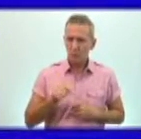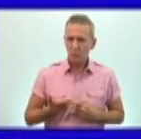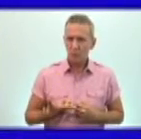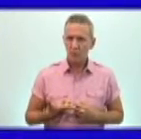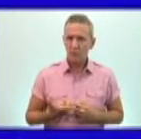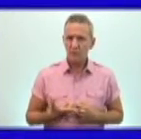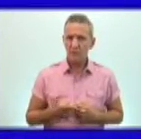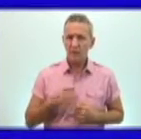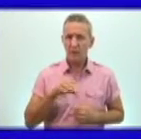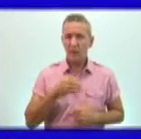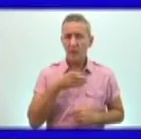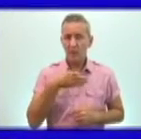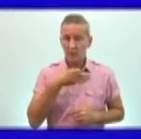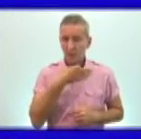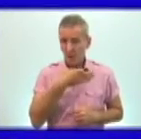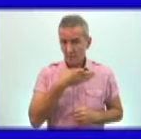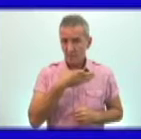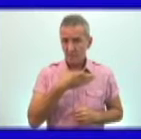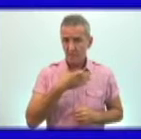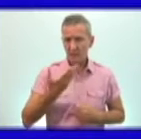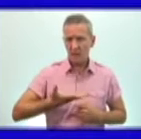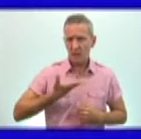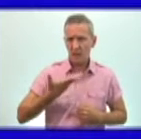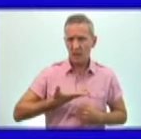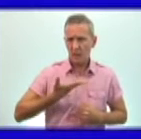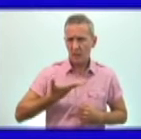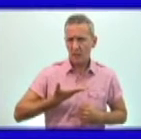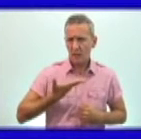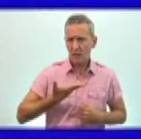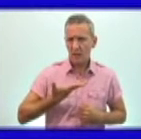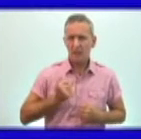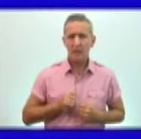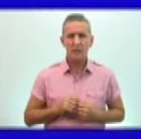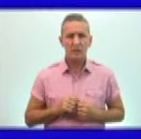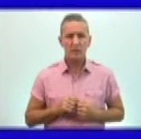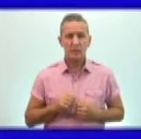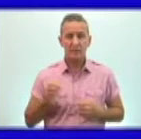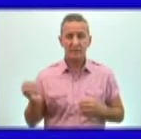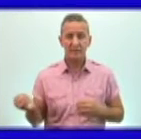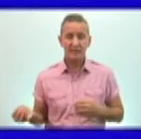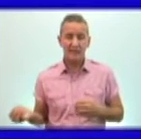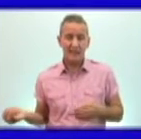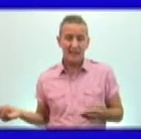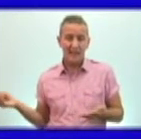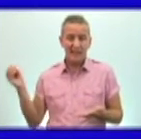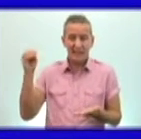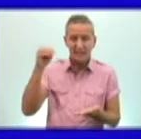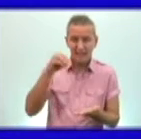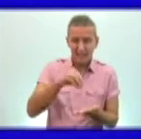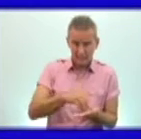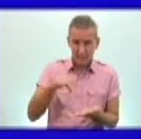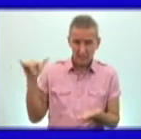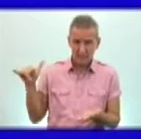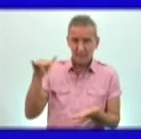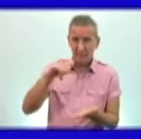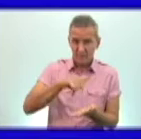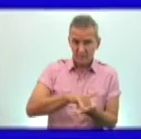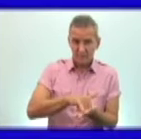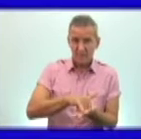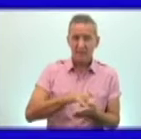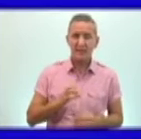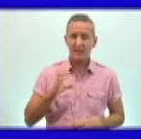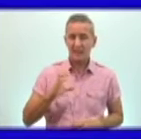decía Fidel en el discurso conmemorativo del traslado al Cacahual de